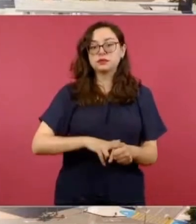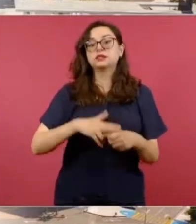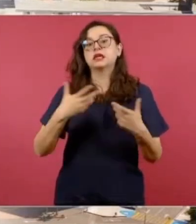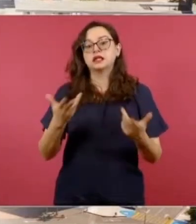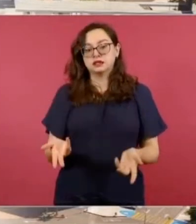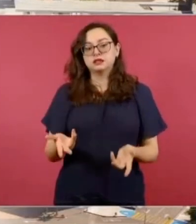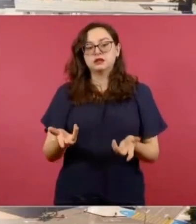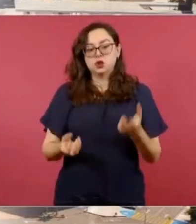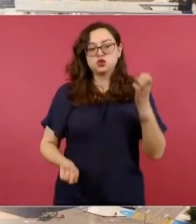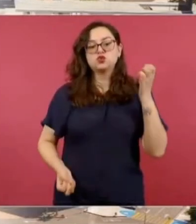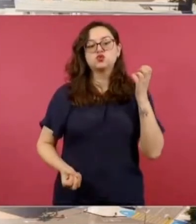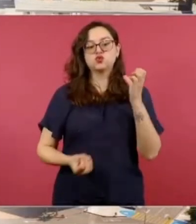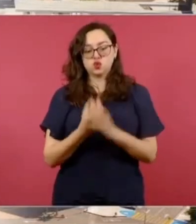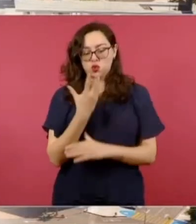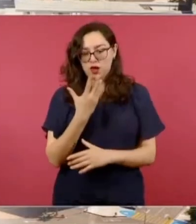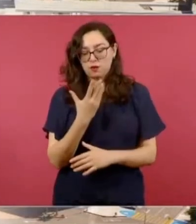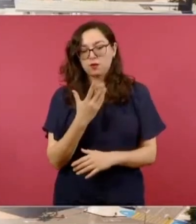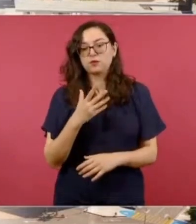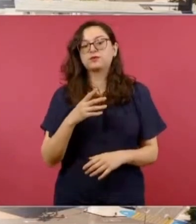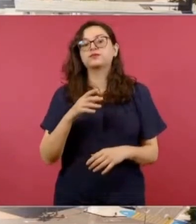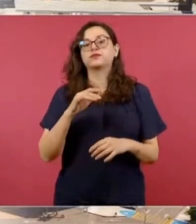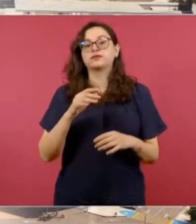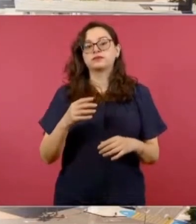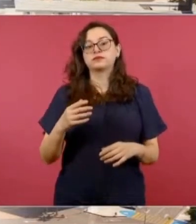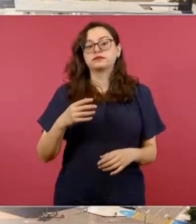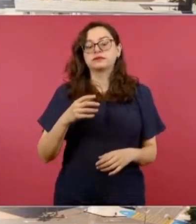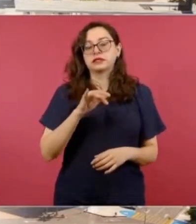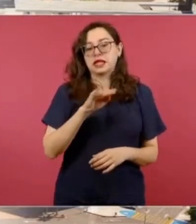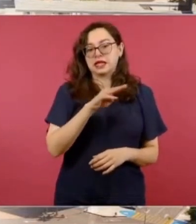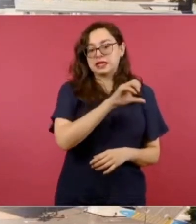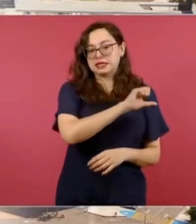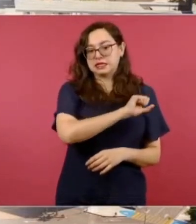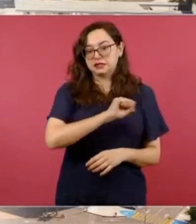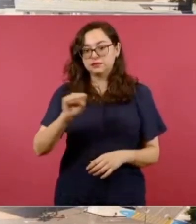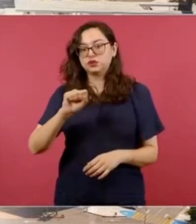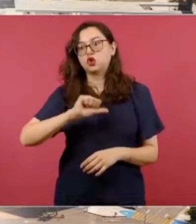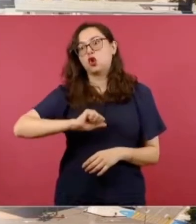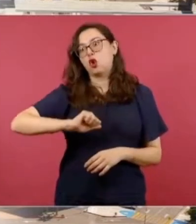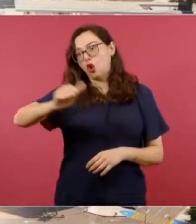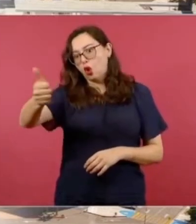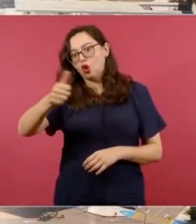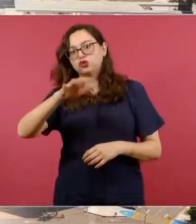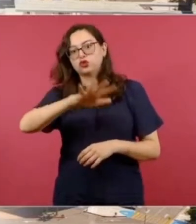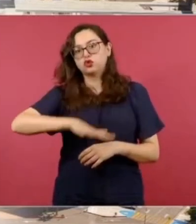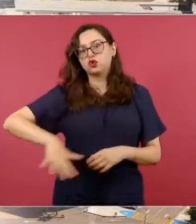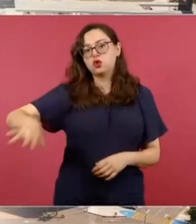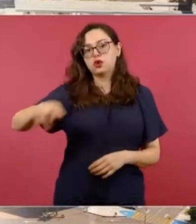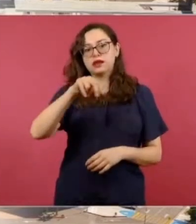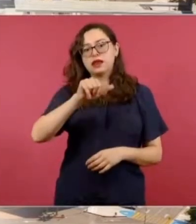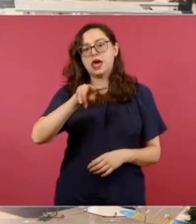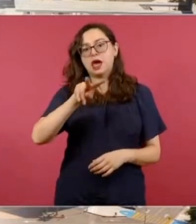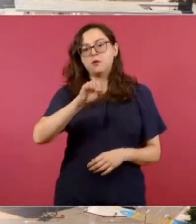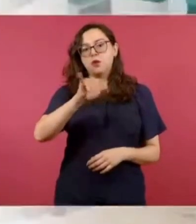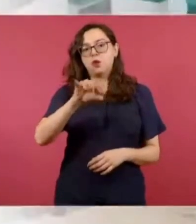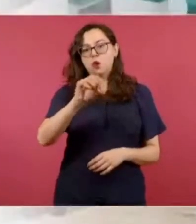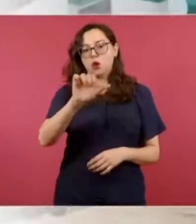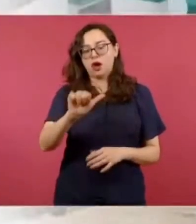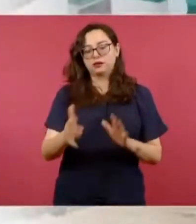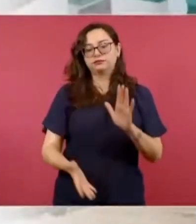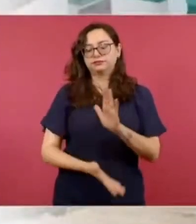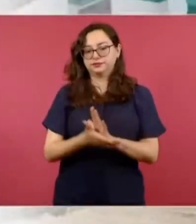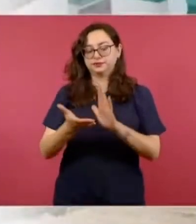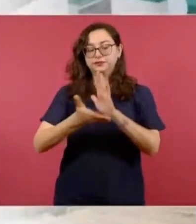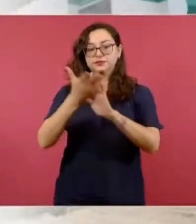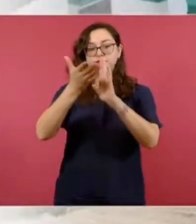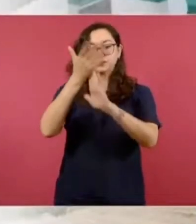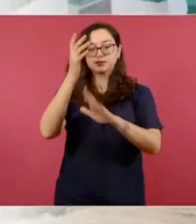Seguro Social está construyendo el hospital de Navojoa. En Tlaxcala, lo mismo, el hospital más